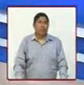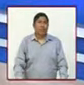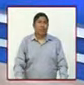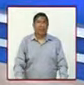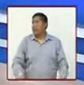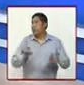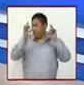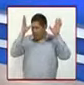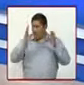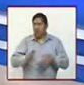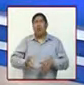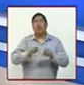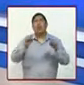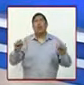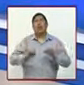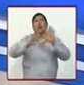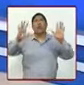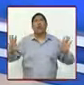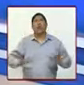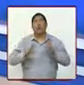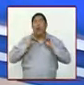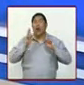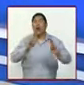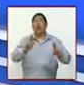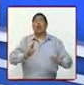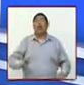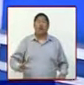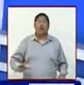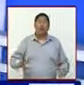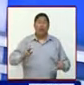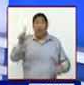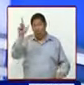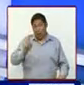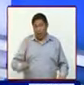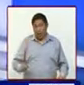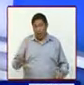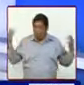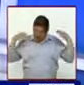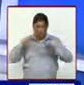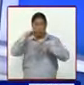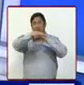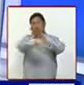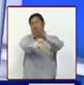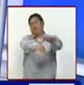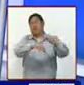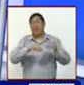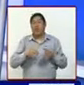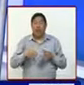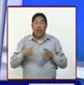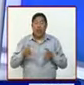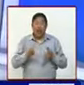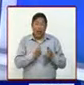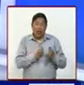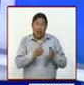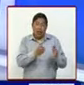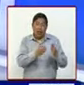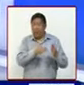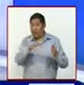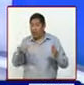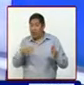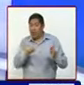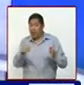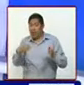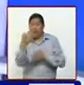Fue terrible lo que ha pasado entre sábado y domingo, porque el río La Paz se ha desbordado y se ha llevado por delante en la ciclovía, como ustedes han visto, la